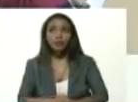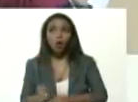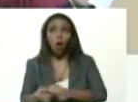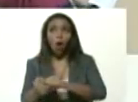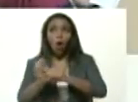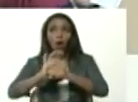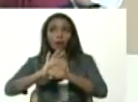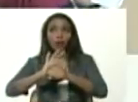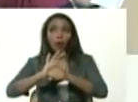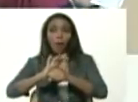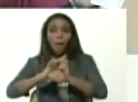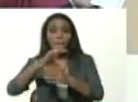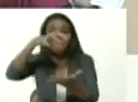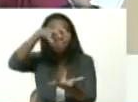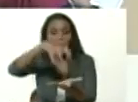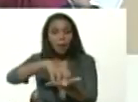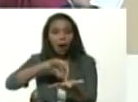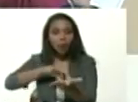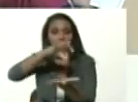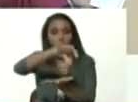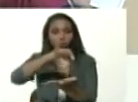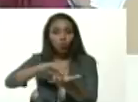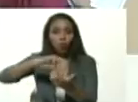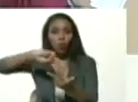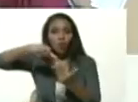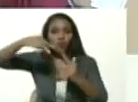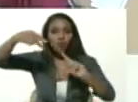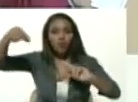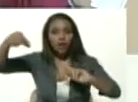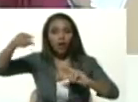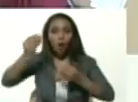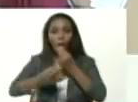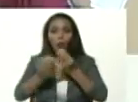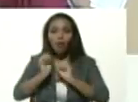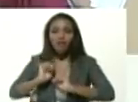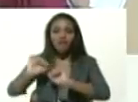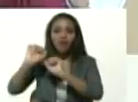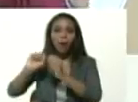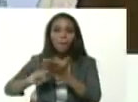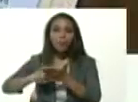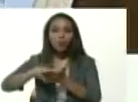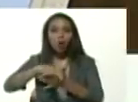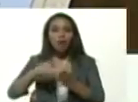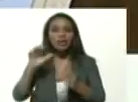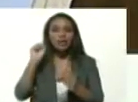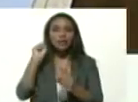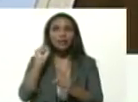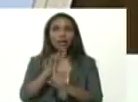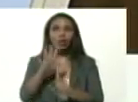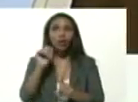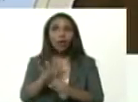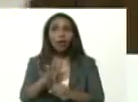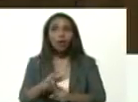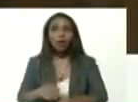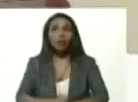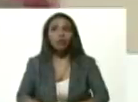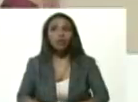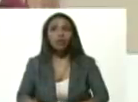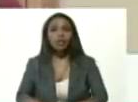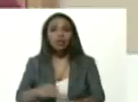coronavirus, mapa de la estructura genética y antídoto contra el parásito intracelular, profesor Sirio